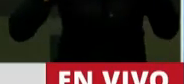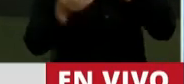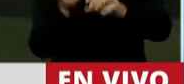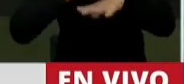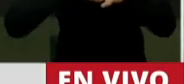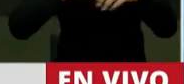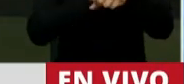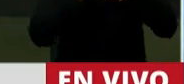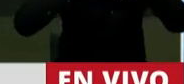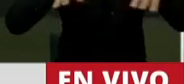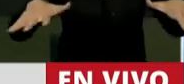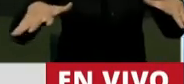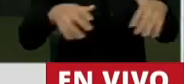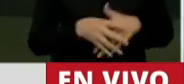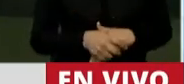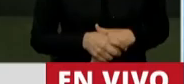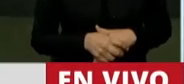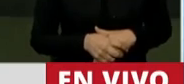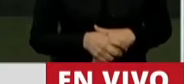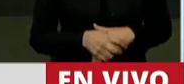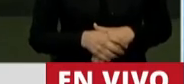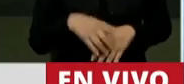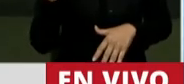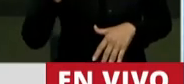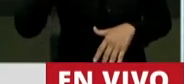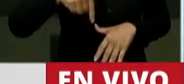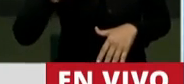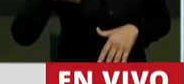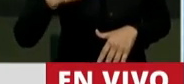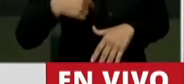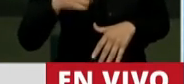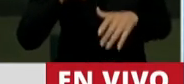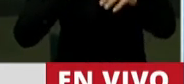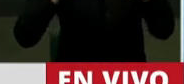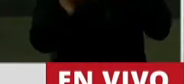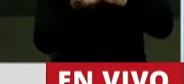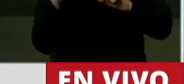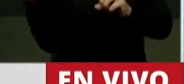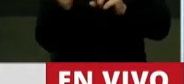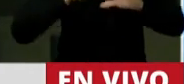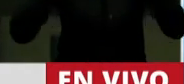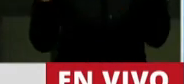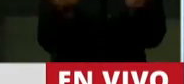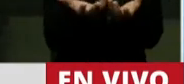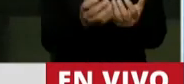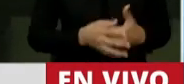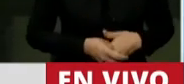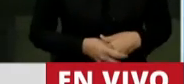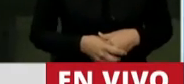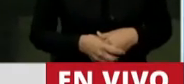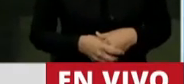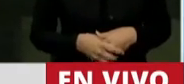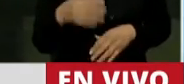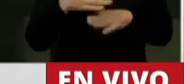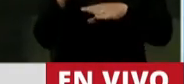terrible pandemia que ha enlutado a nuestro país y a toda la humanidad prácticamente. Yo antes que